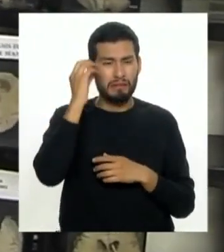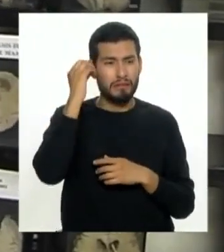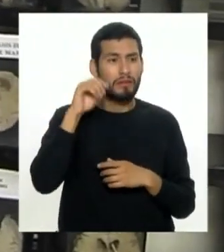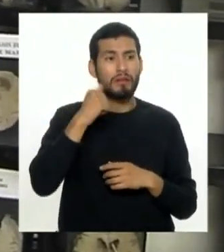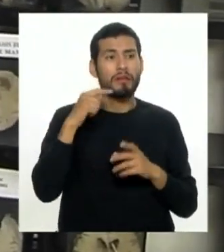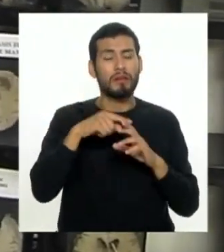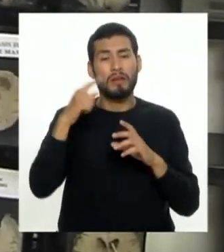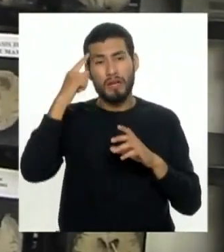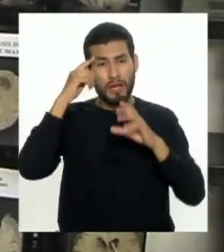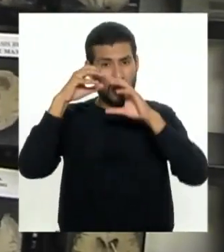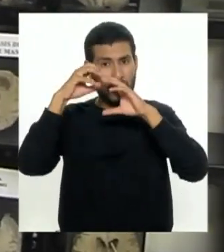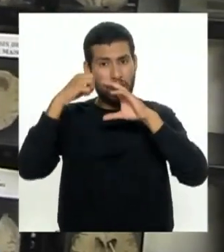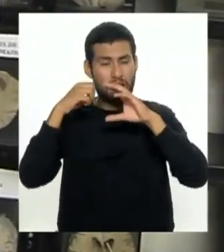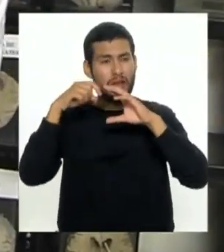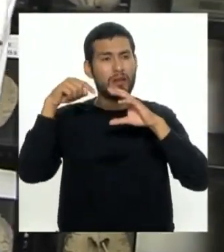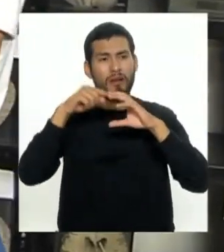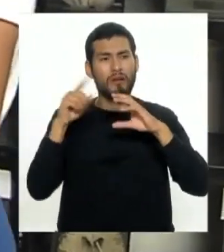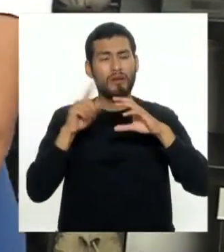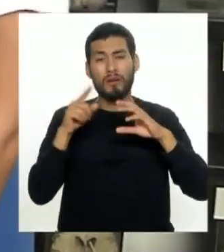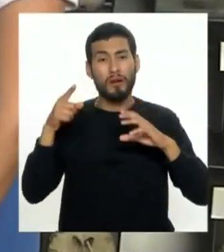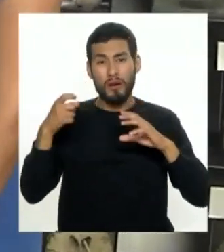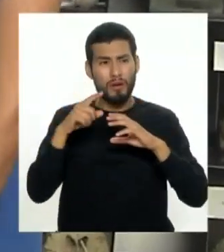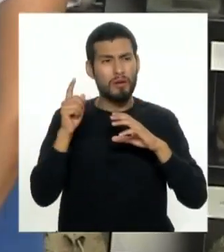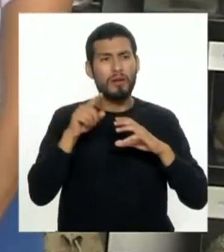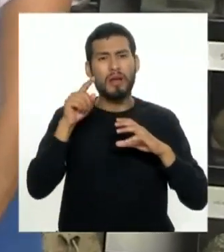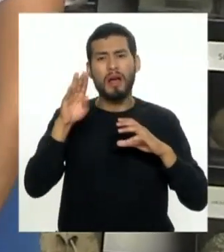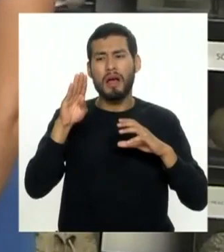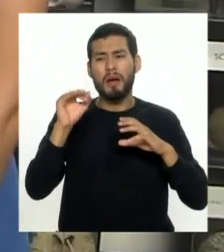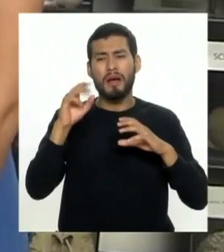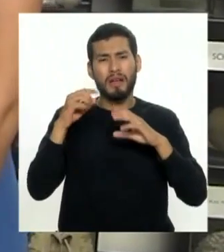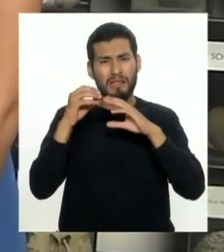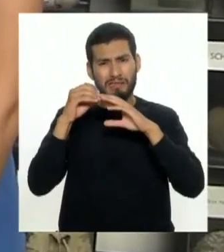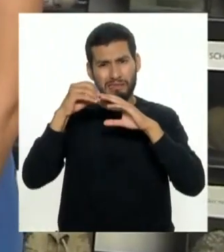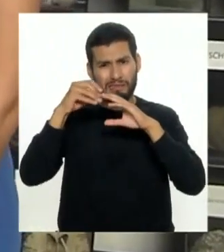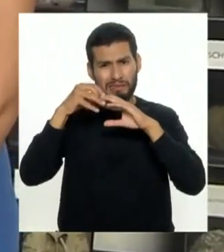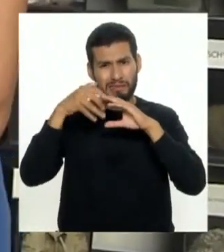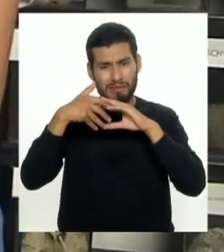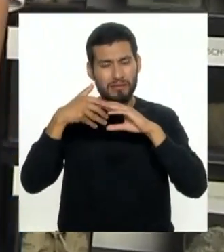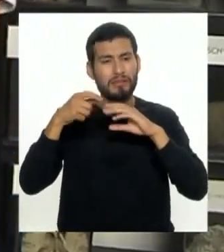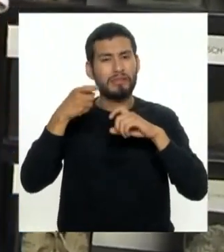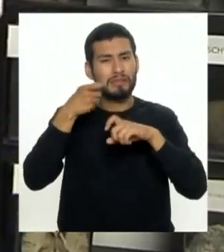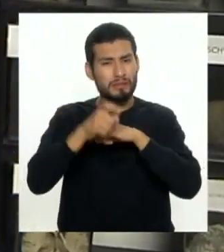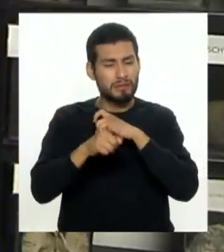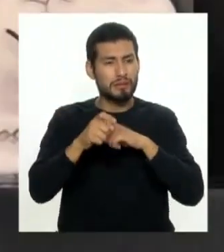abscesos cerebrales, es decir, no es un parásito, sino una bacteria que también va a